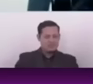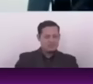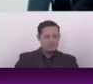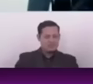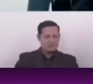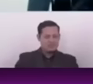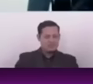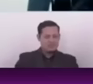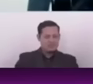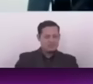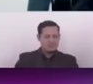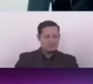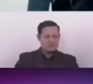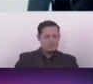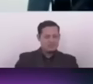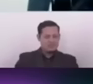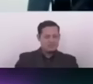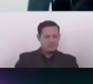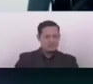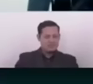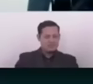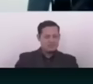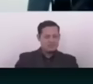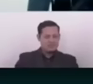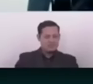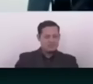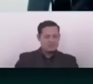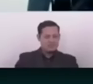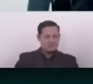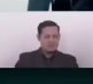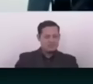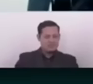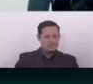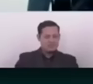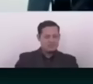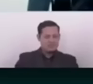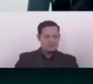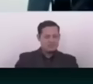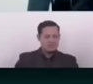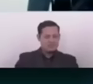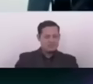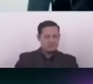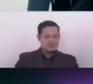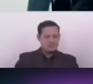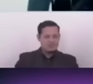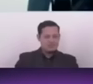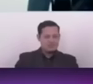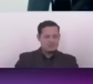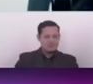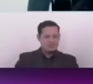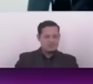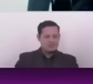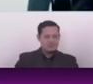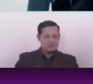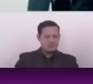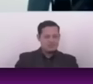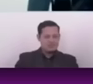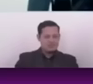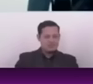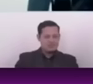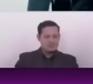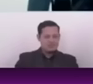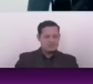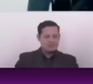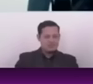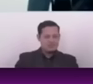Cómo están familia Bienvenidos a una edición a tu canal la nueva Revolution del Salvador Bueno hay